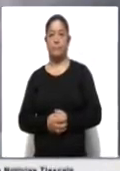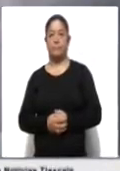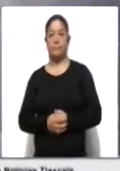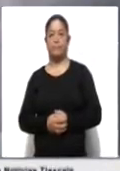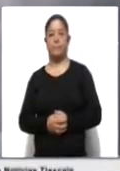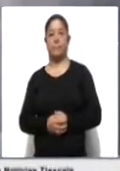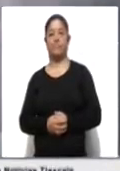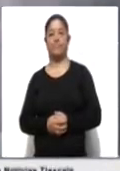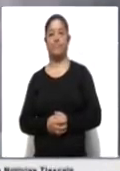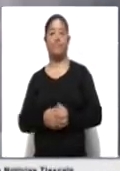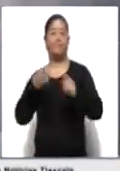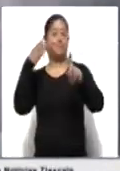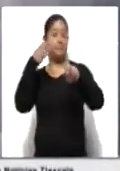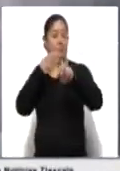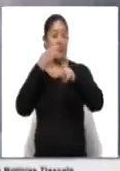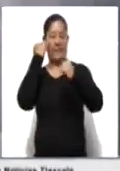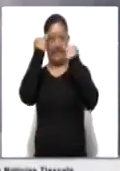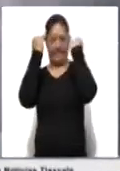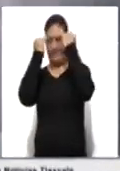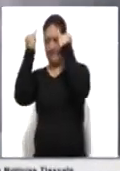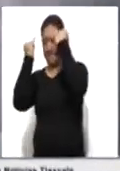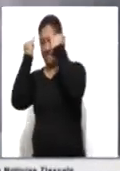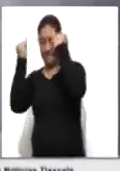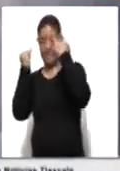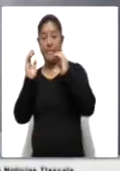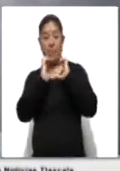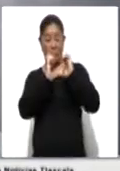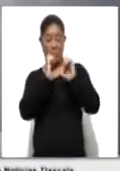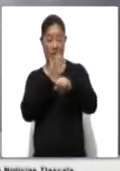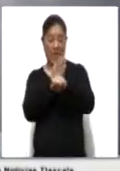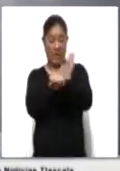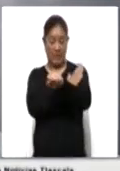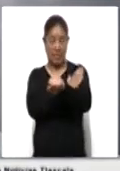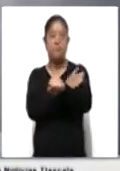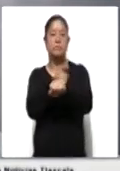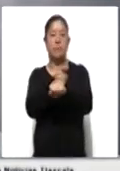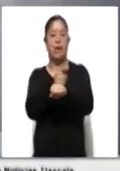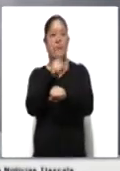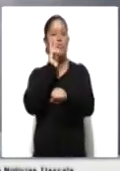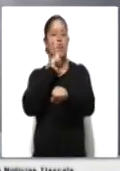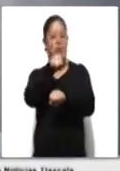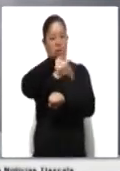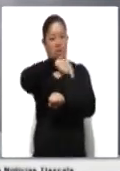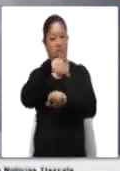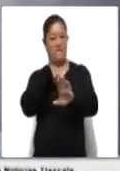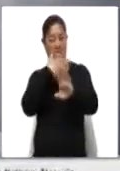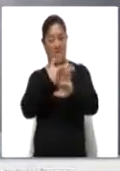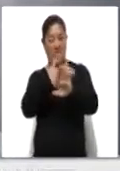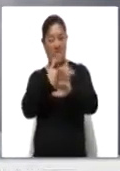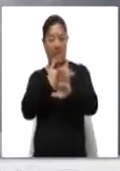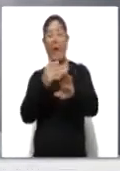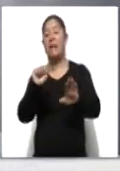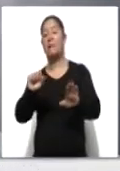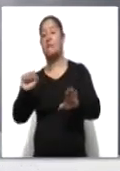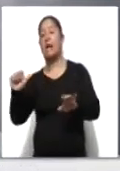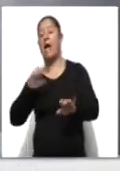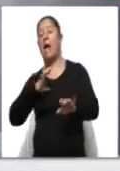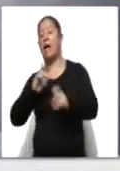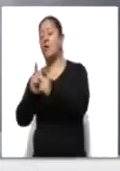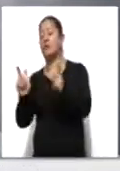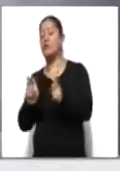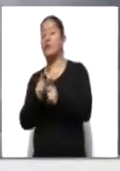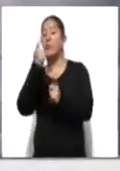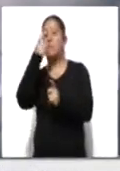Y con la finalidad de generar estrategias que prevengan la violencia contra las mujeres, la CESA promueve la integración de grupos para abordar el